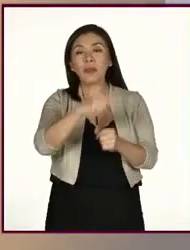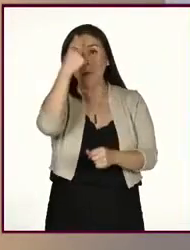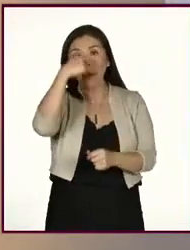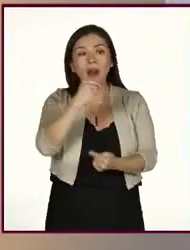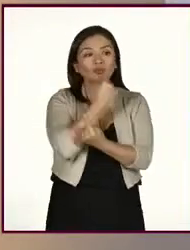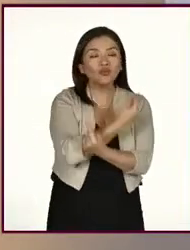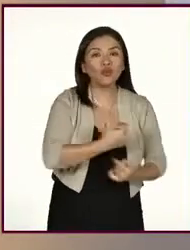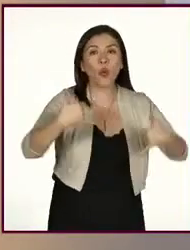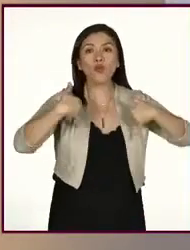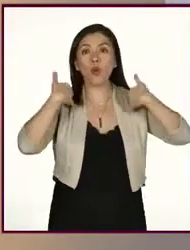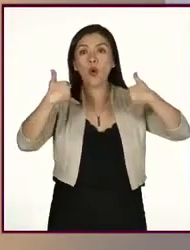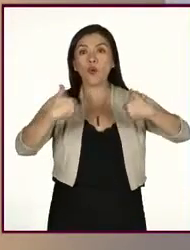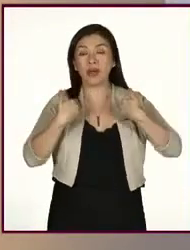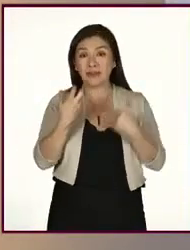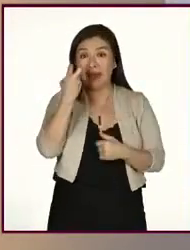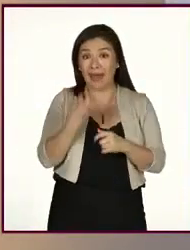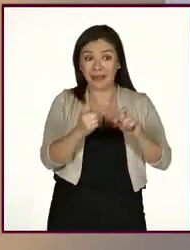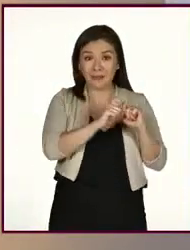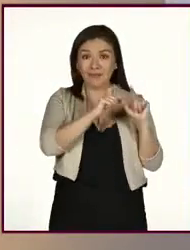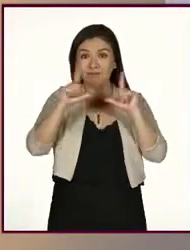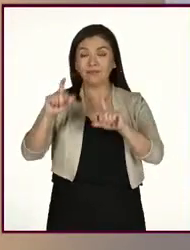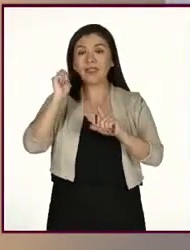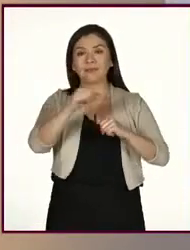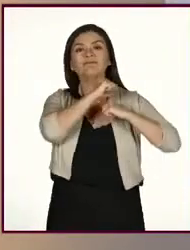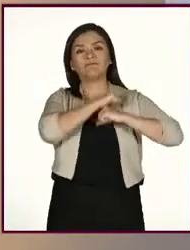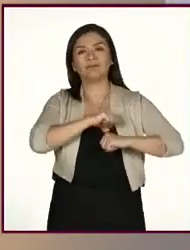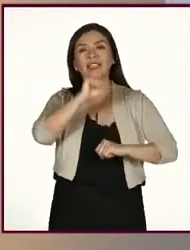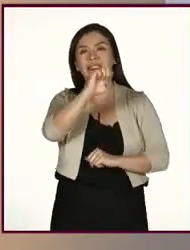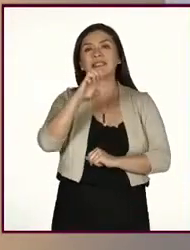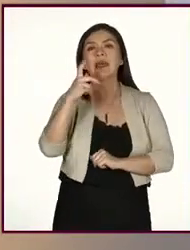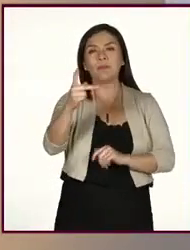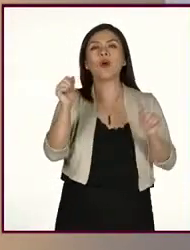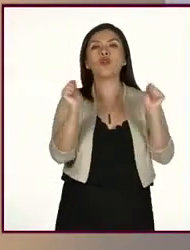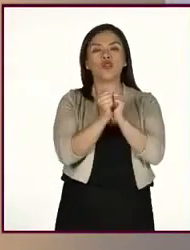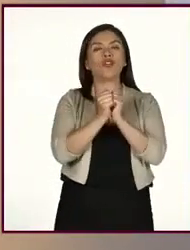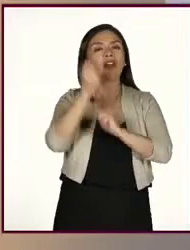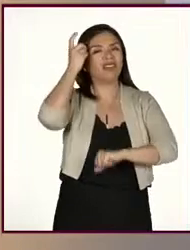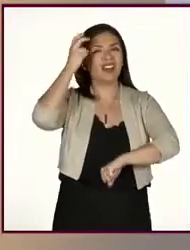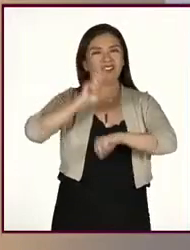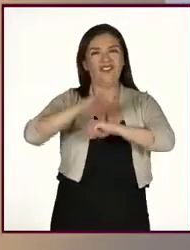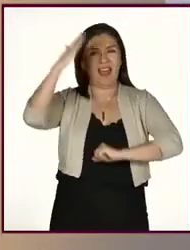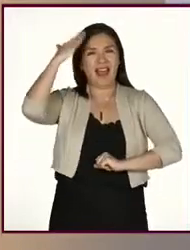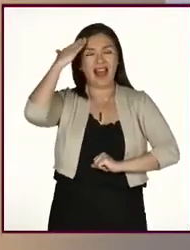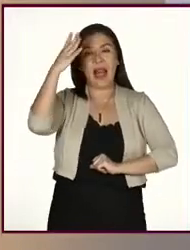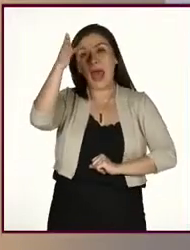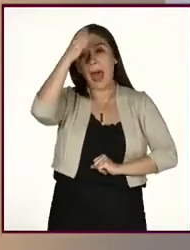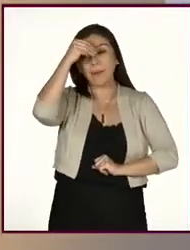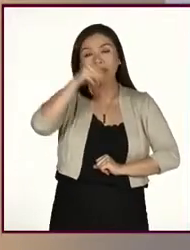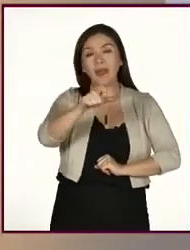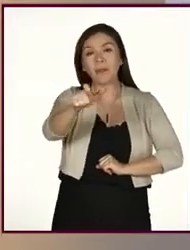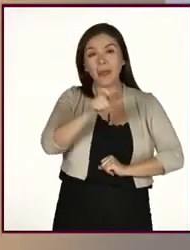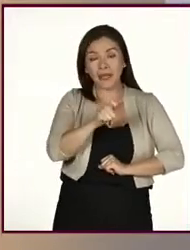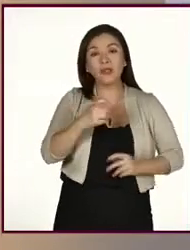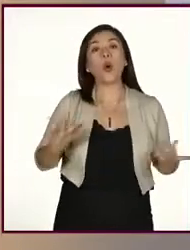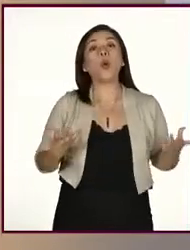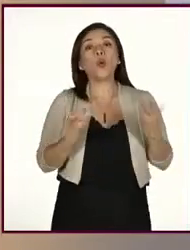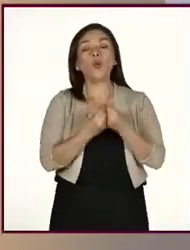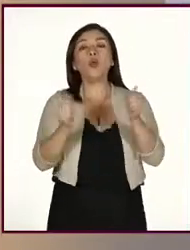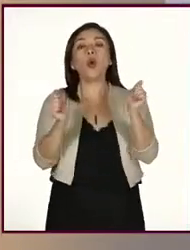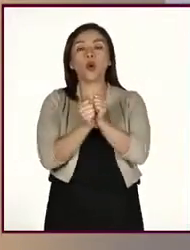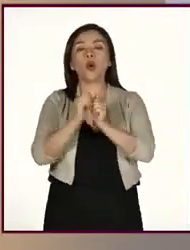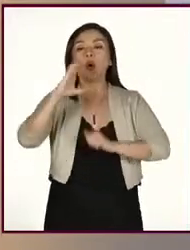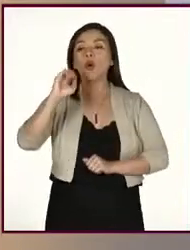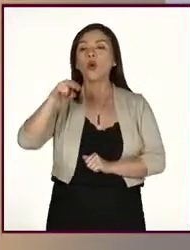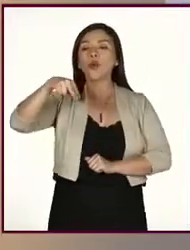adolescencia. Esta emisión es presentada por la Secretaría de Educación Pública a través de la Dirección General Aprende MX junto con la